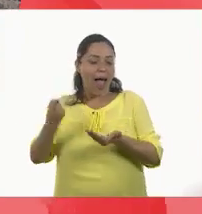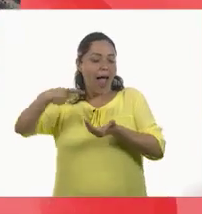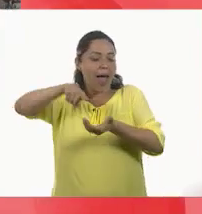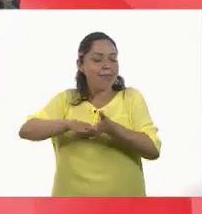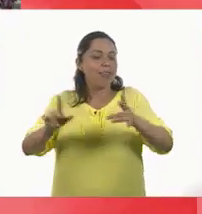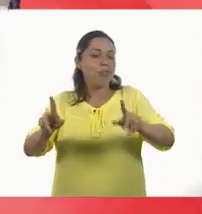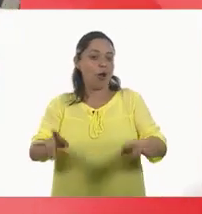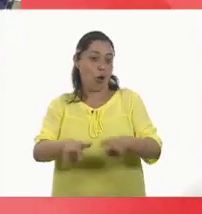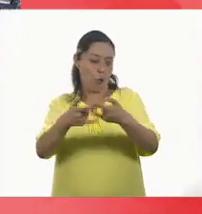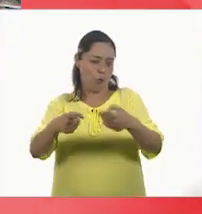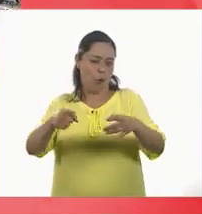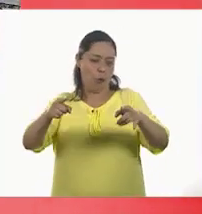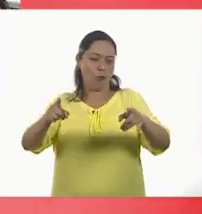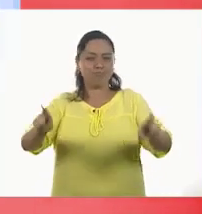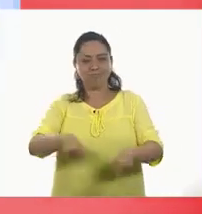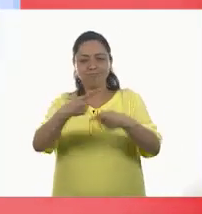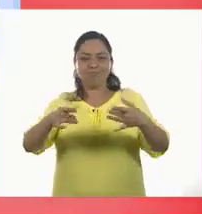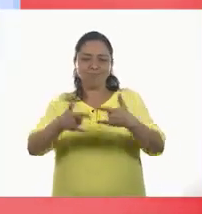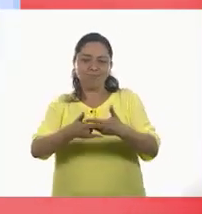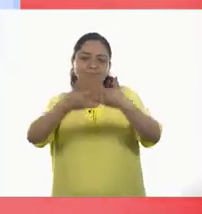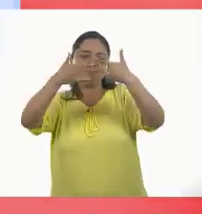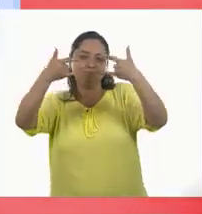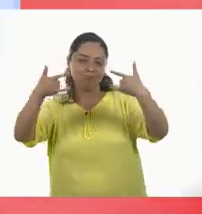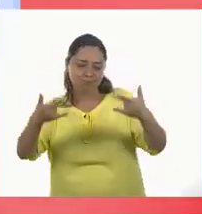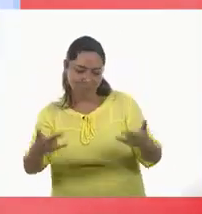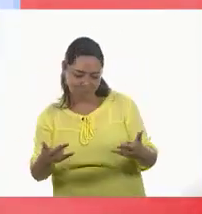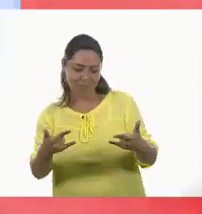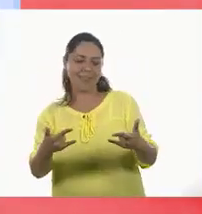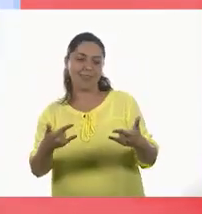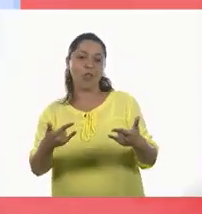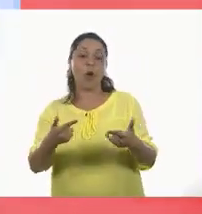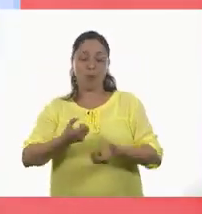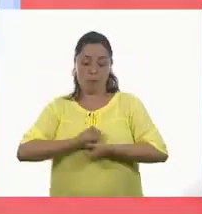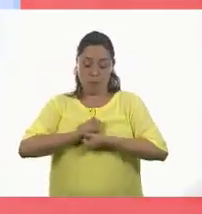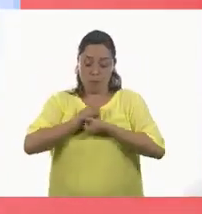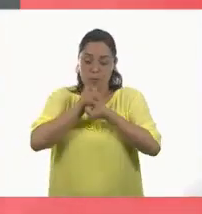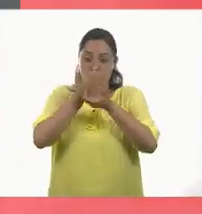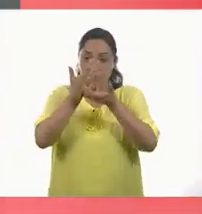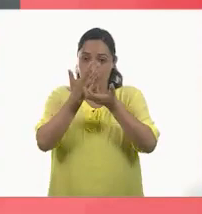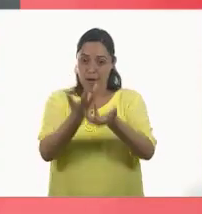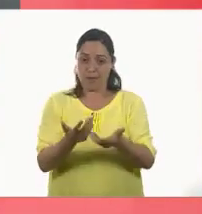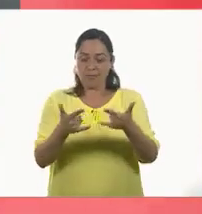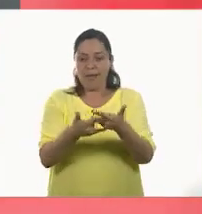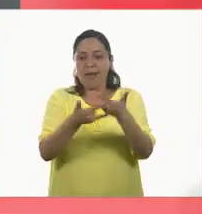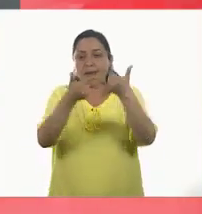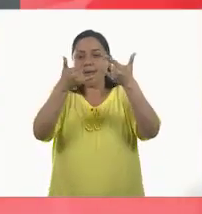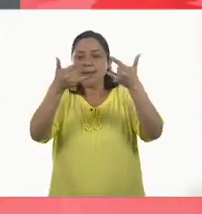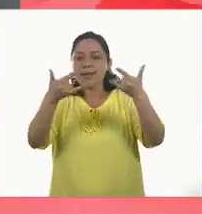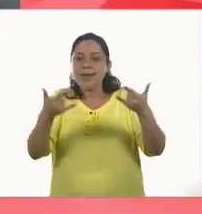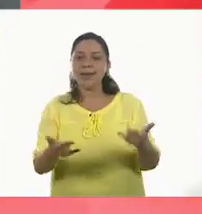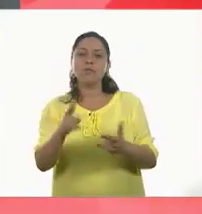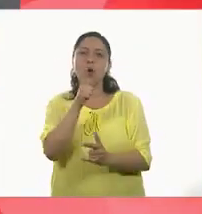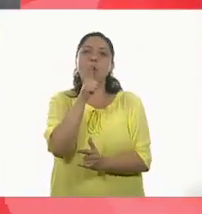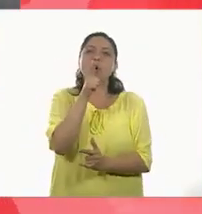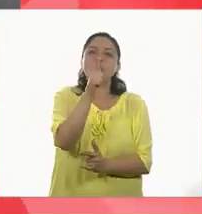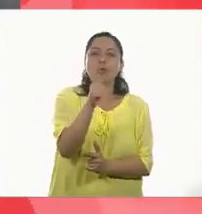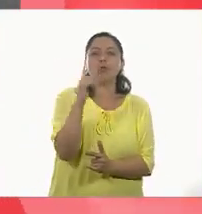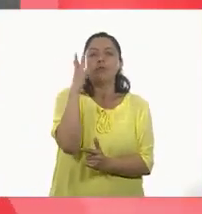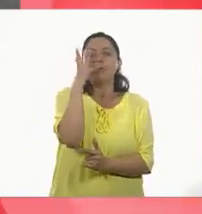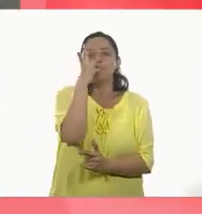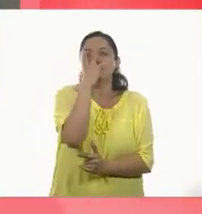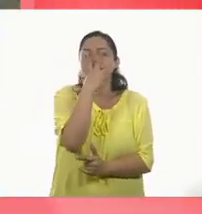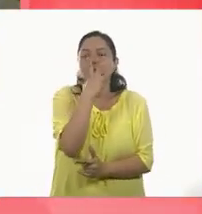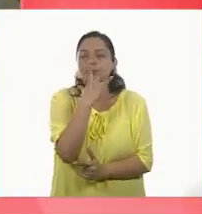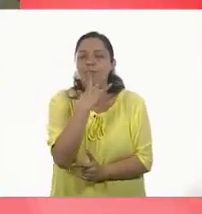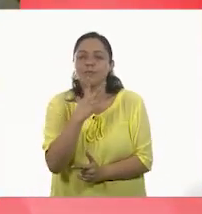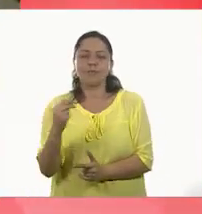el poeta pintó con orgullo. Himno triunfal, canta Tabasco y es su luz, luz inmortal que da